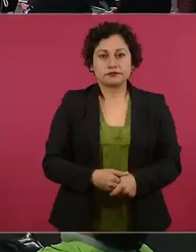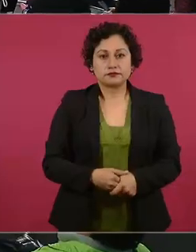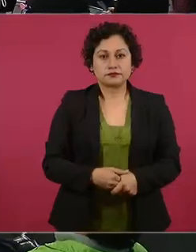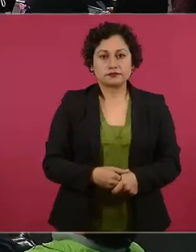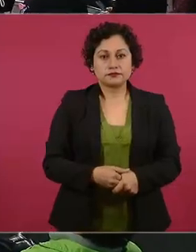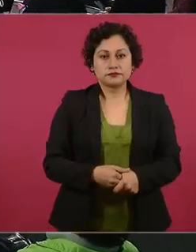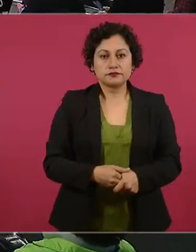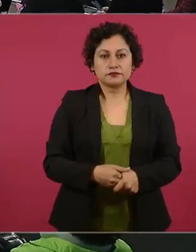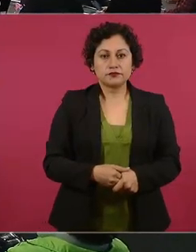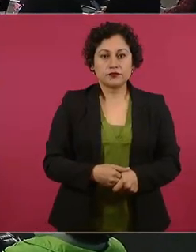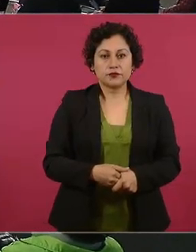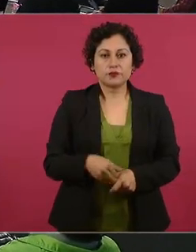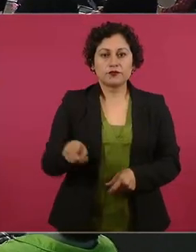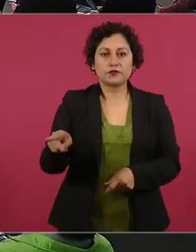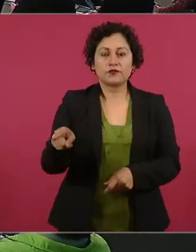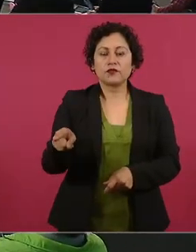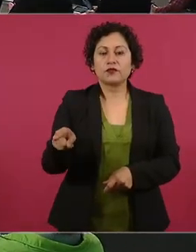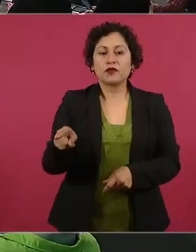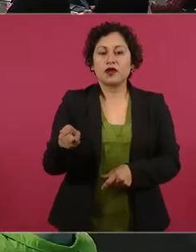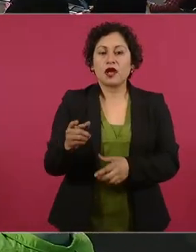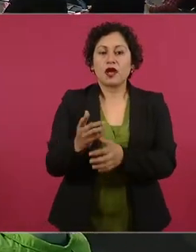de Gabriel Giorgio.